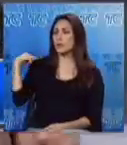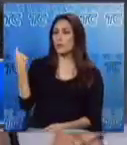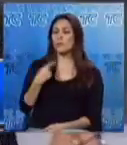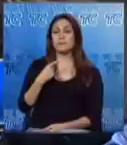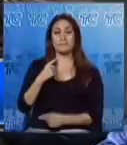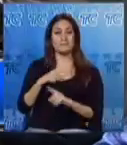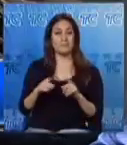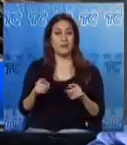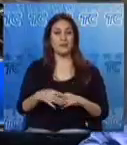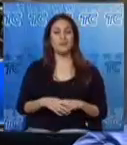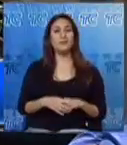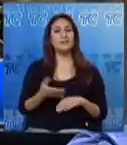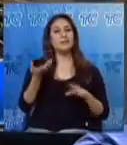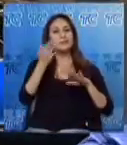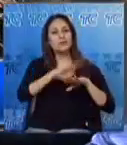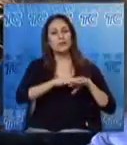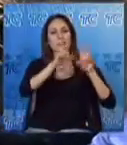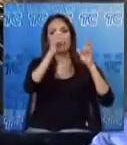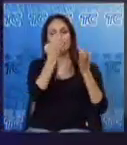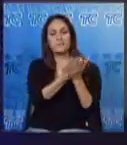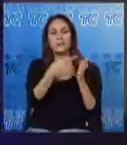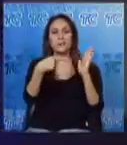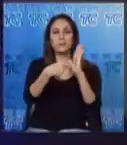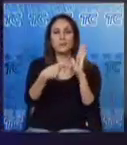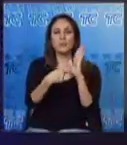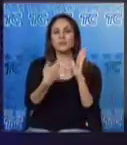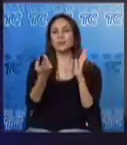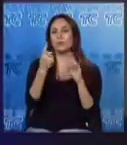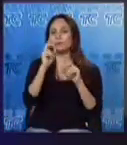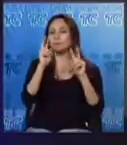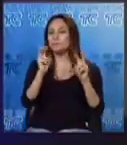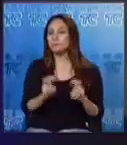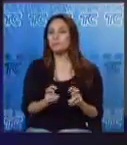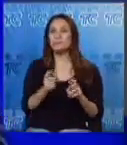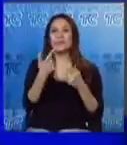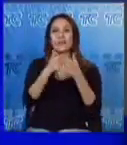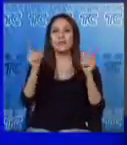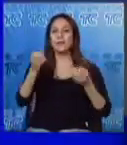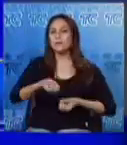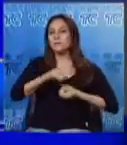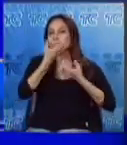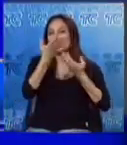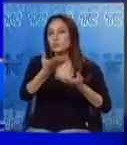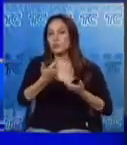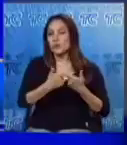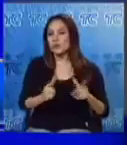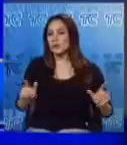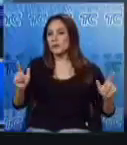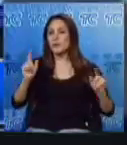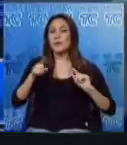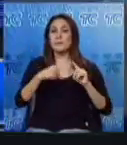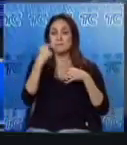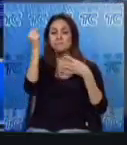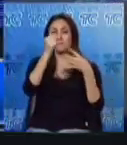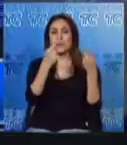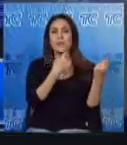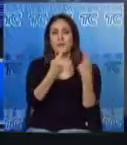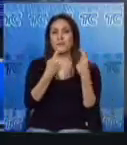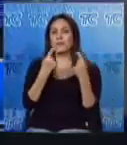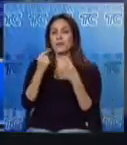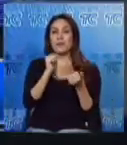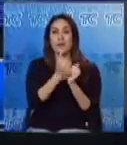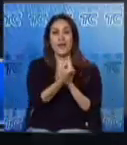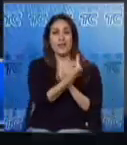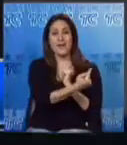Temas como el mercado laboral, políticas tributarias, reglas macroeconómicas, libertad de expresión y otros formaron parte del debate.